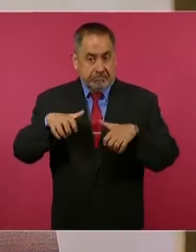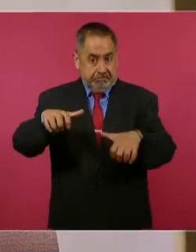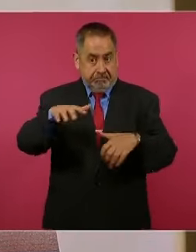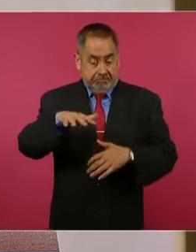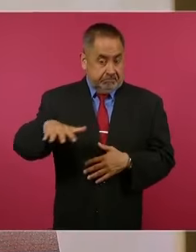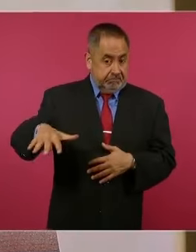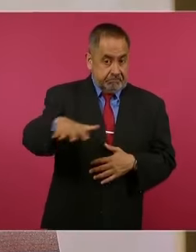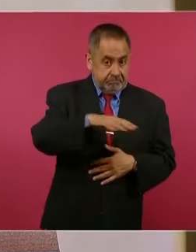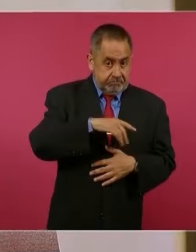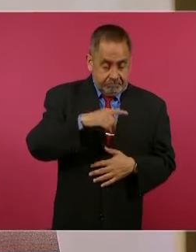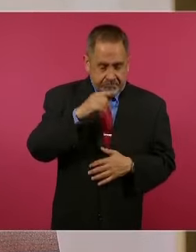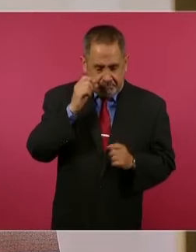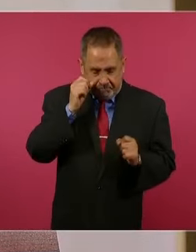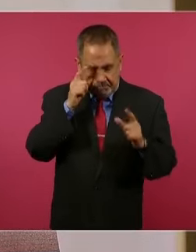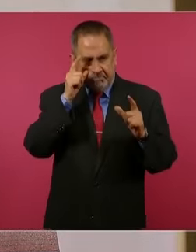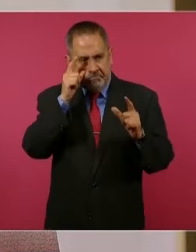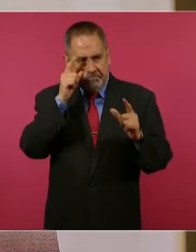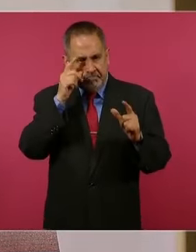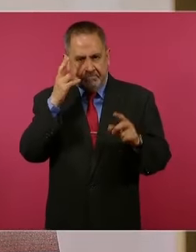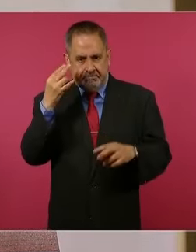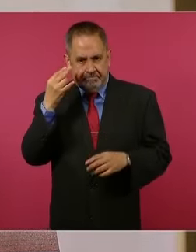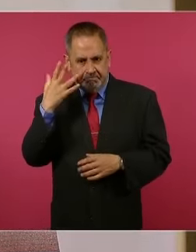esté muy